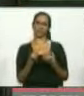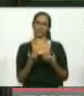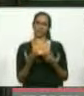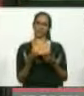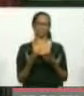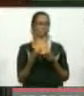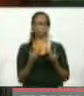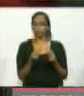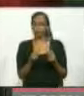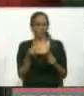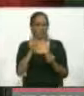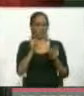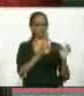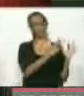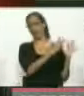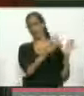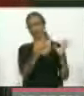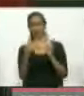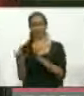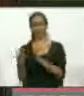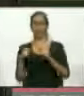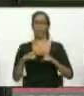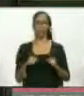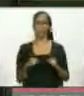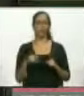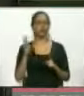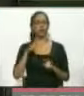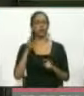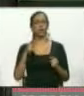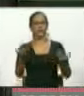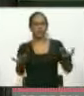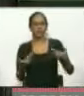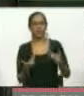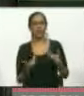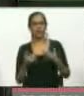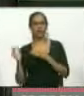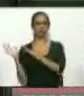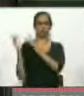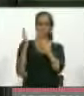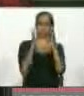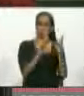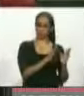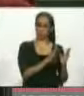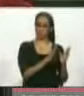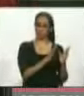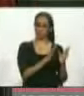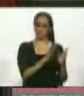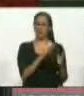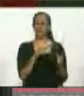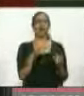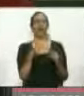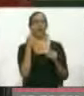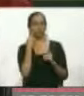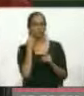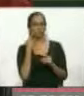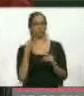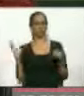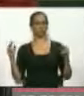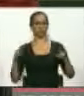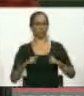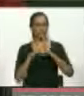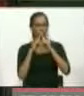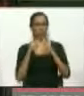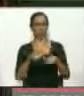inmigrantes en otros lugares pero que nunca había recibido una ola de nuevas personas o se ha encontrado con una serie de situaciones